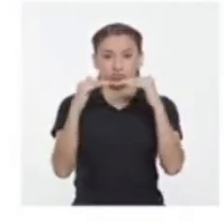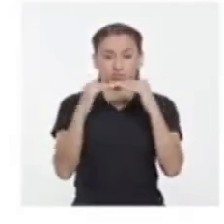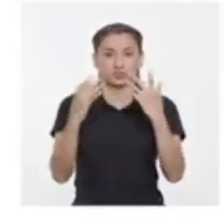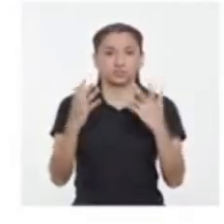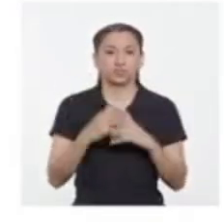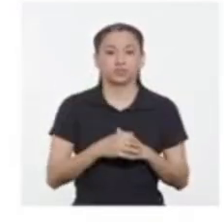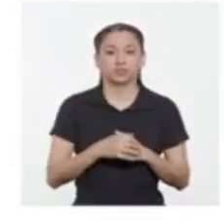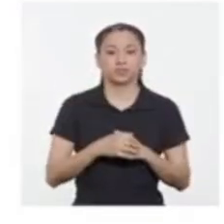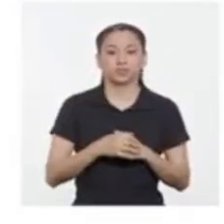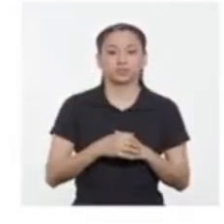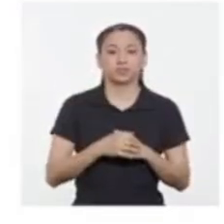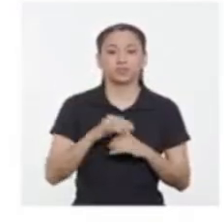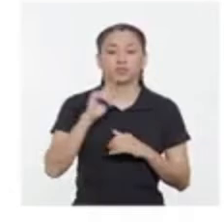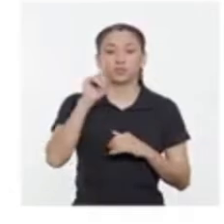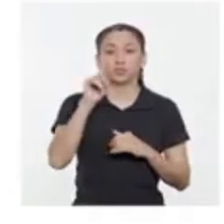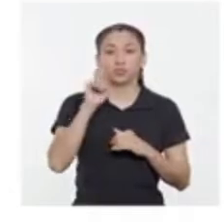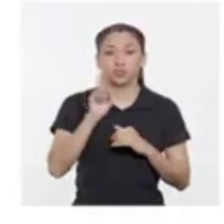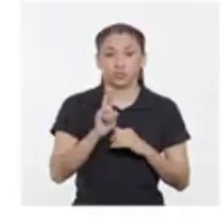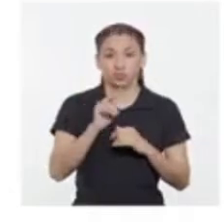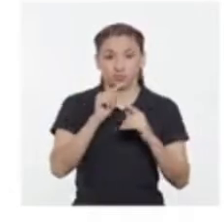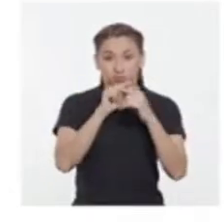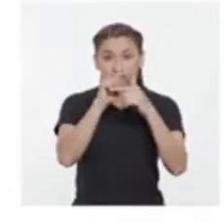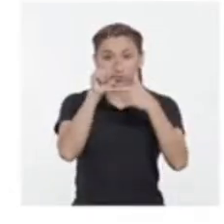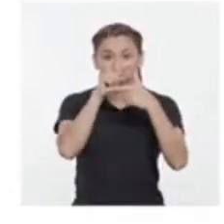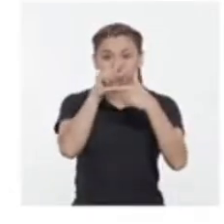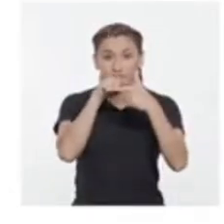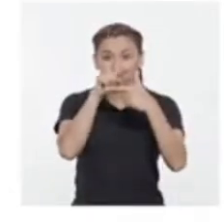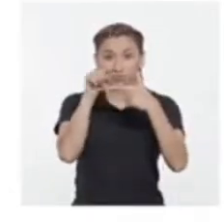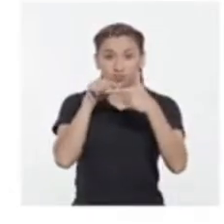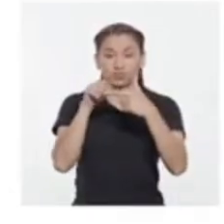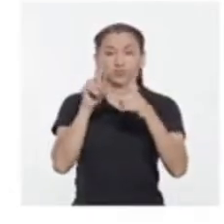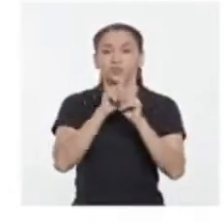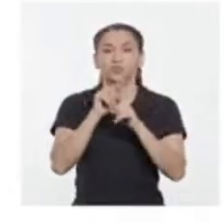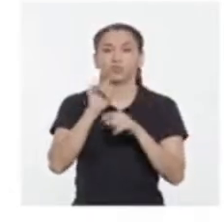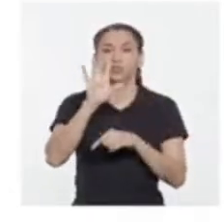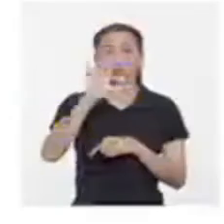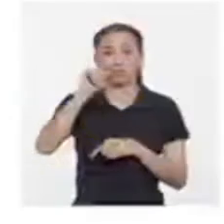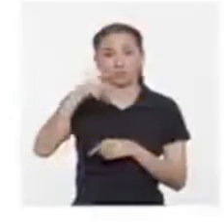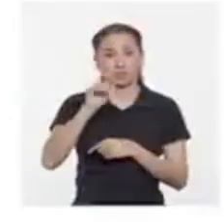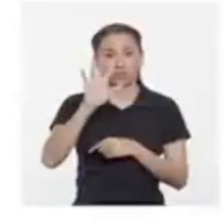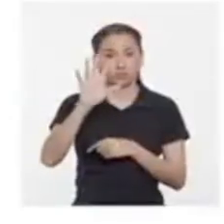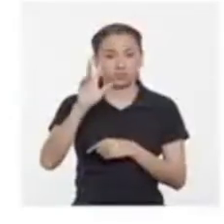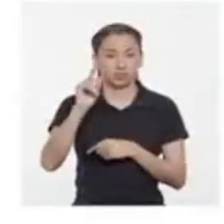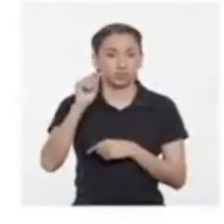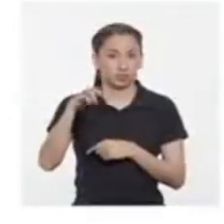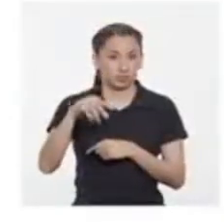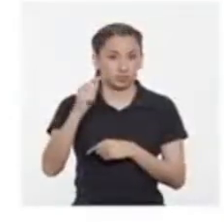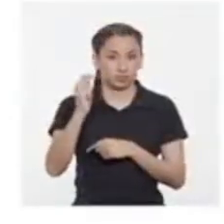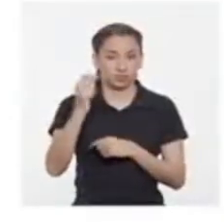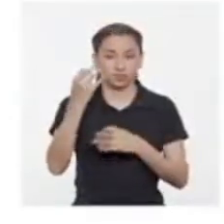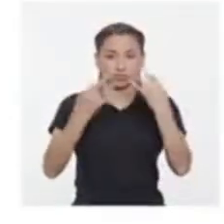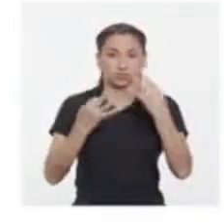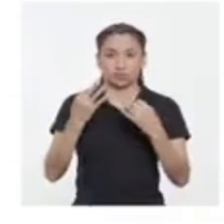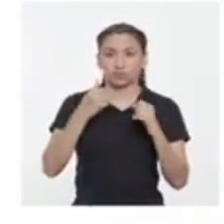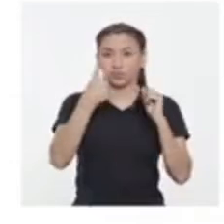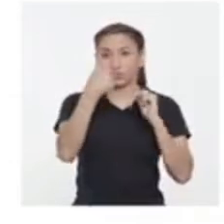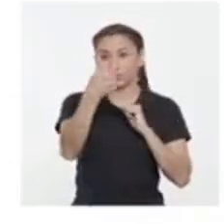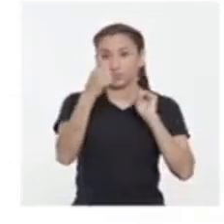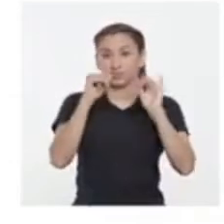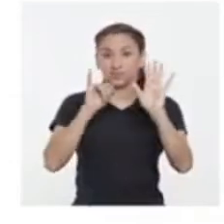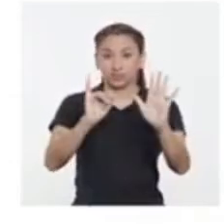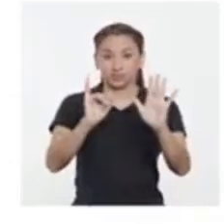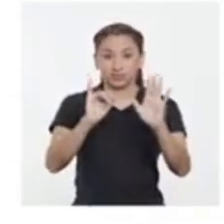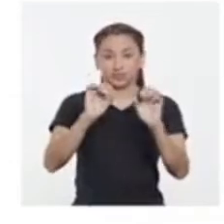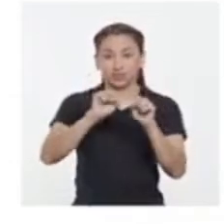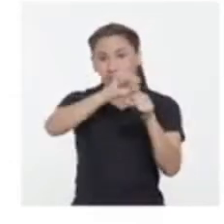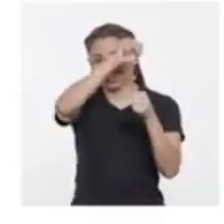terreno, o sea, un radio igual a 2,5 metros. Cabe señalar que son 16 los